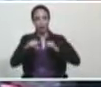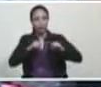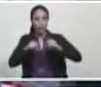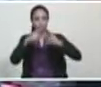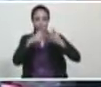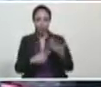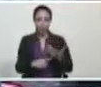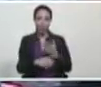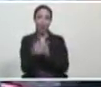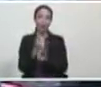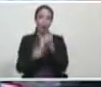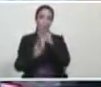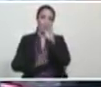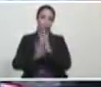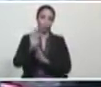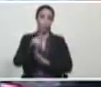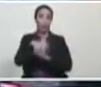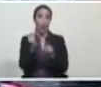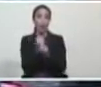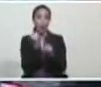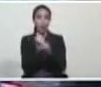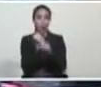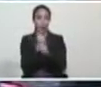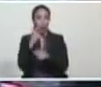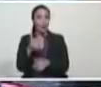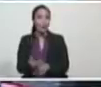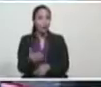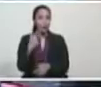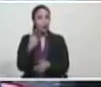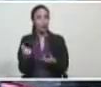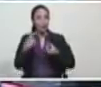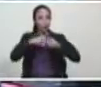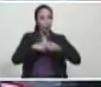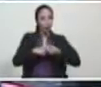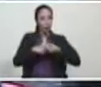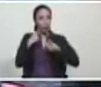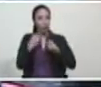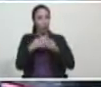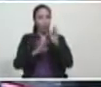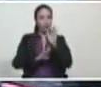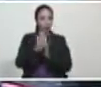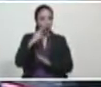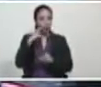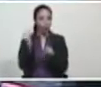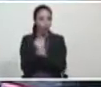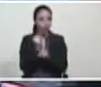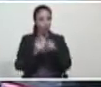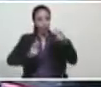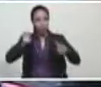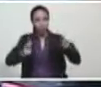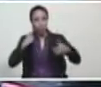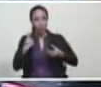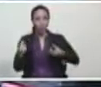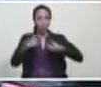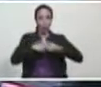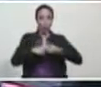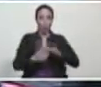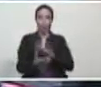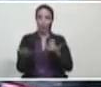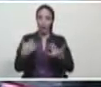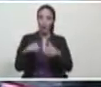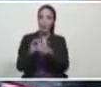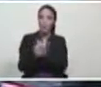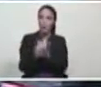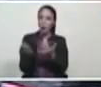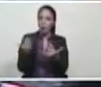trabajadores de nuestra patria. Son la esencia, son lo que va a permitir el desarrollo productivo de Venezuela. En las manos de nuestros